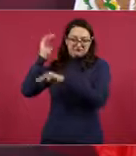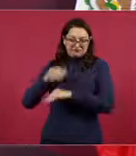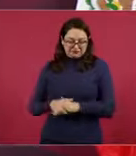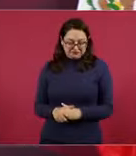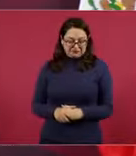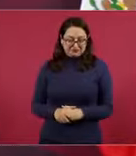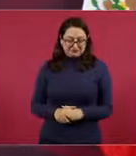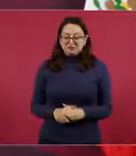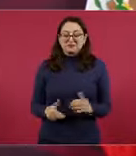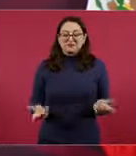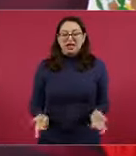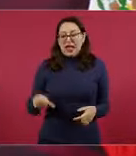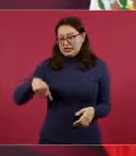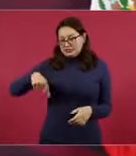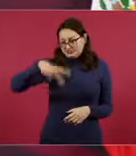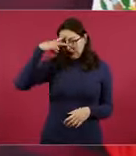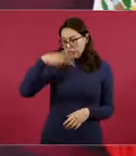todos